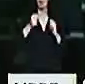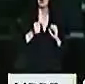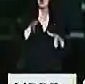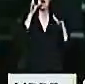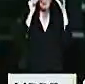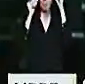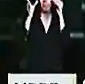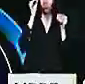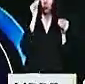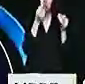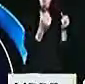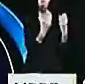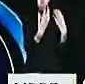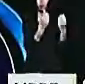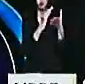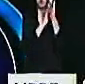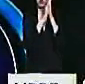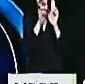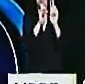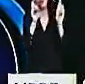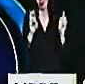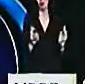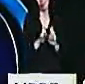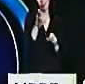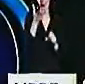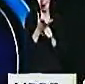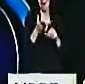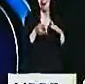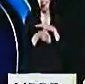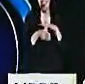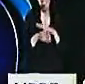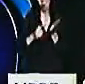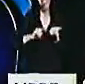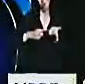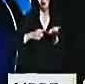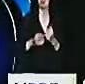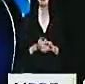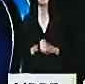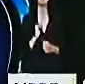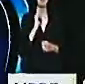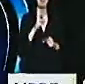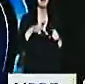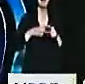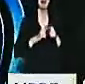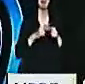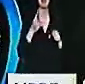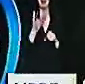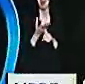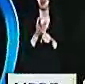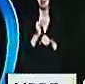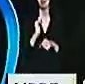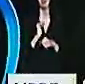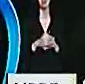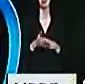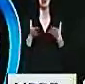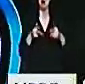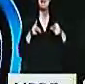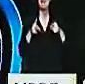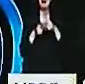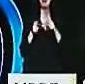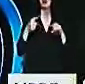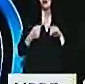capacitarme con todas las plataformas que ahora tenemos acceso, que son plataformas tecnológicas. Sí, con herramientas que están al alcance de la mano además. Nos vamos a